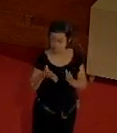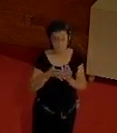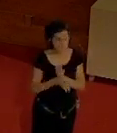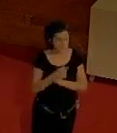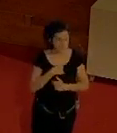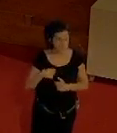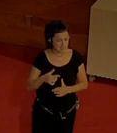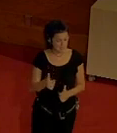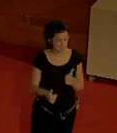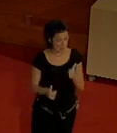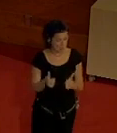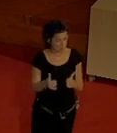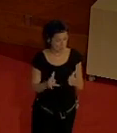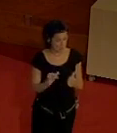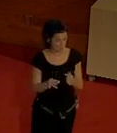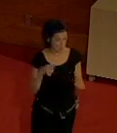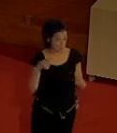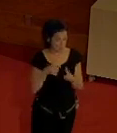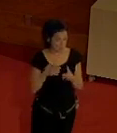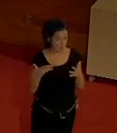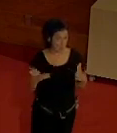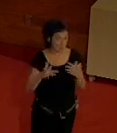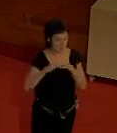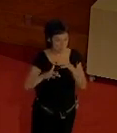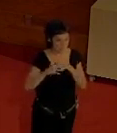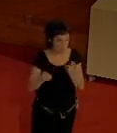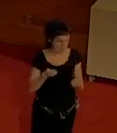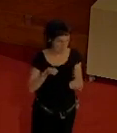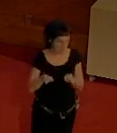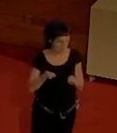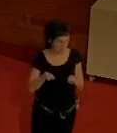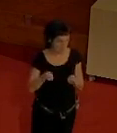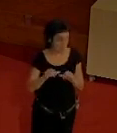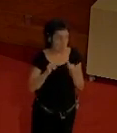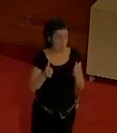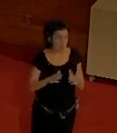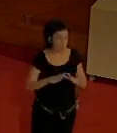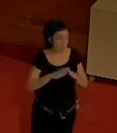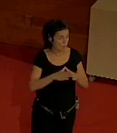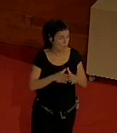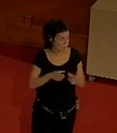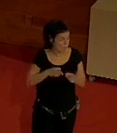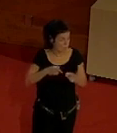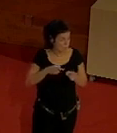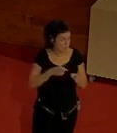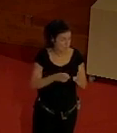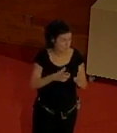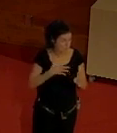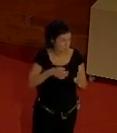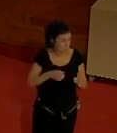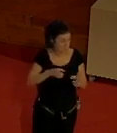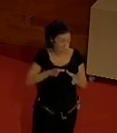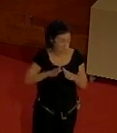China para intentar controlar esos mares de tal forma que su flota de guerra pueda empezar a abrirse al del